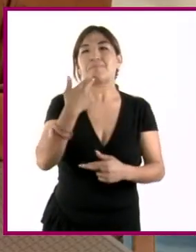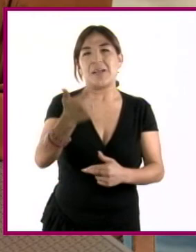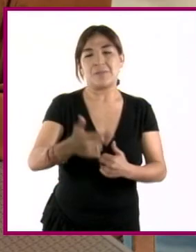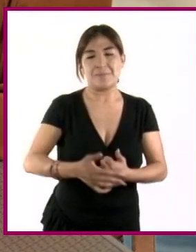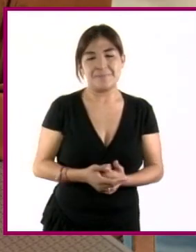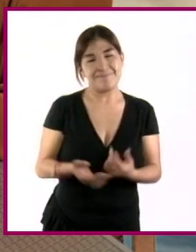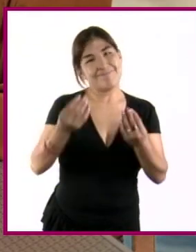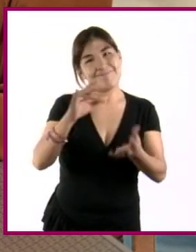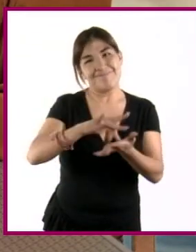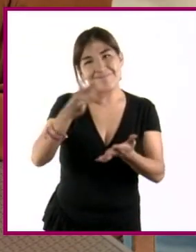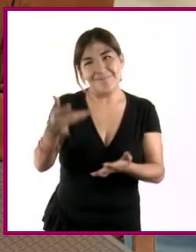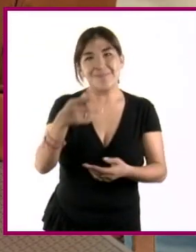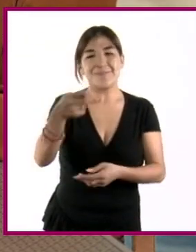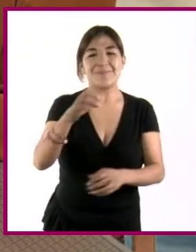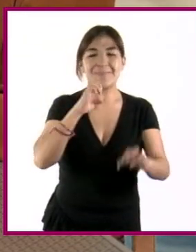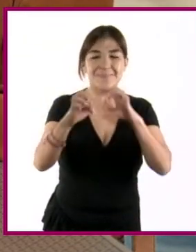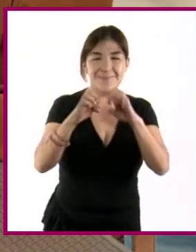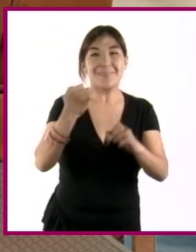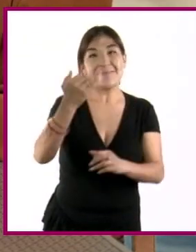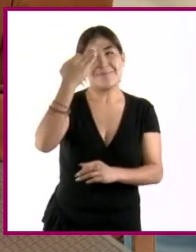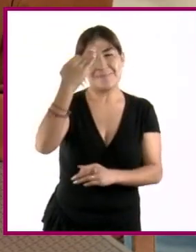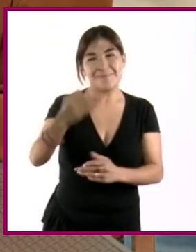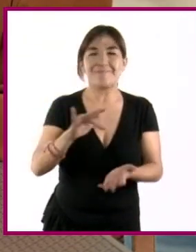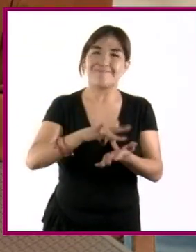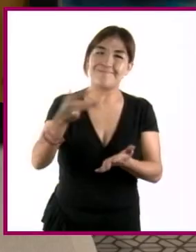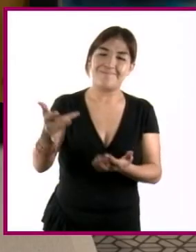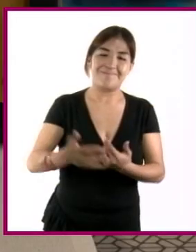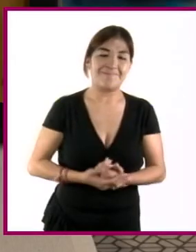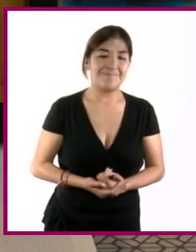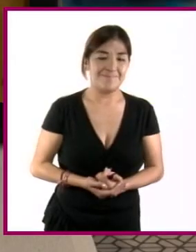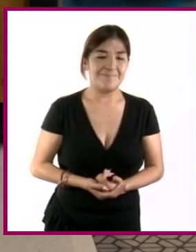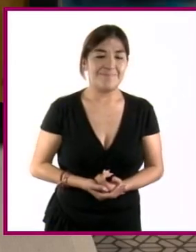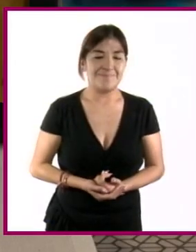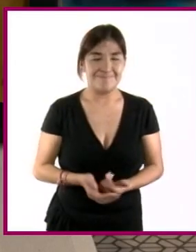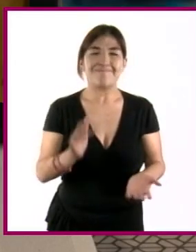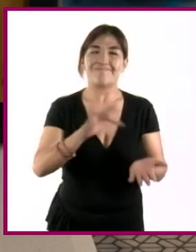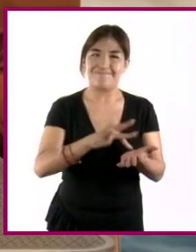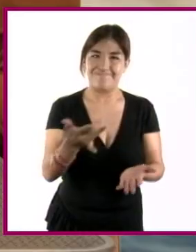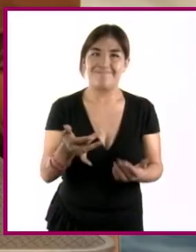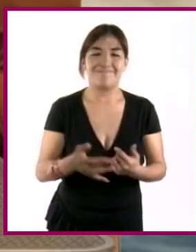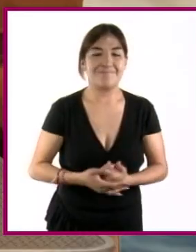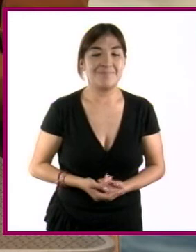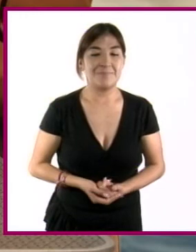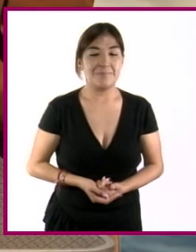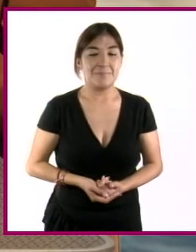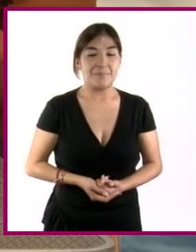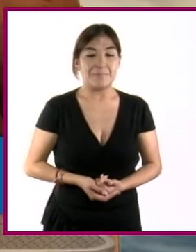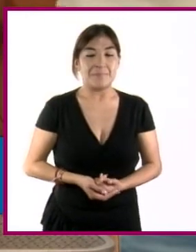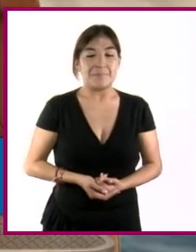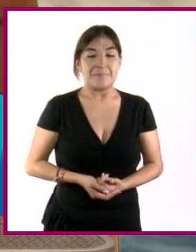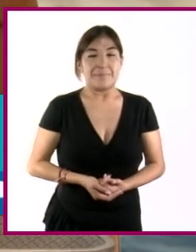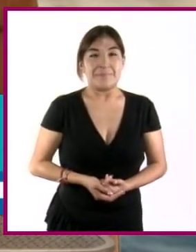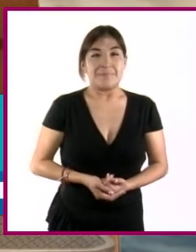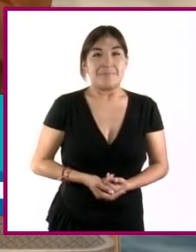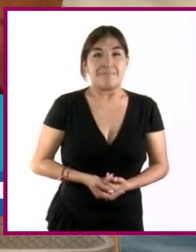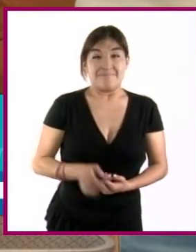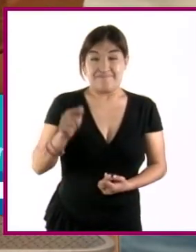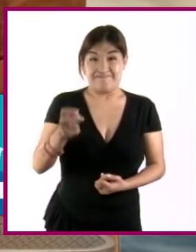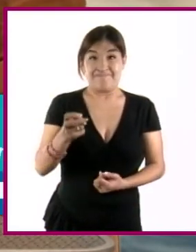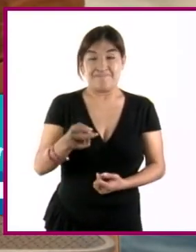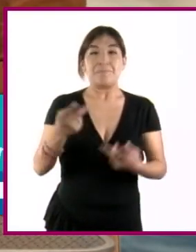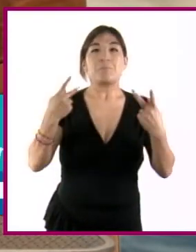gracias por su tiempo y la entrevista. Muchas gracias, doctora. Gracias. Me encanta este acercamiento